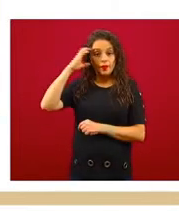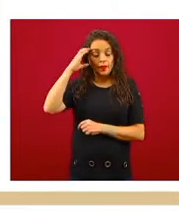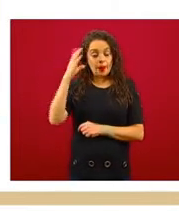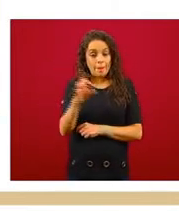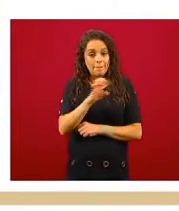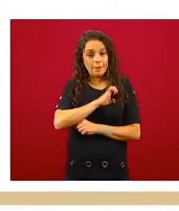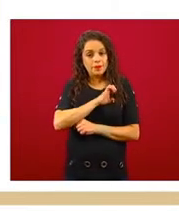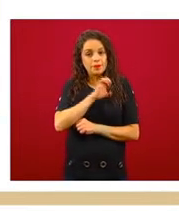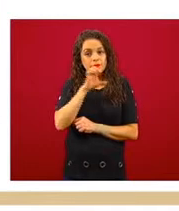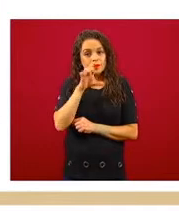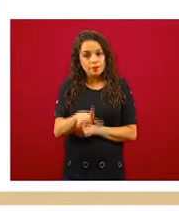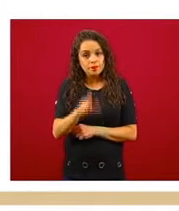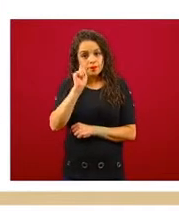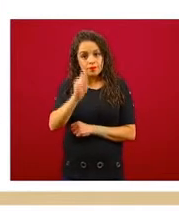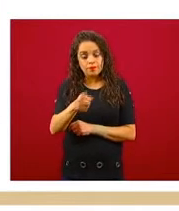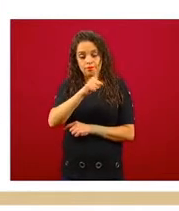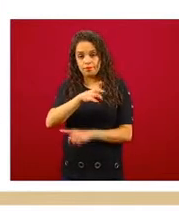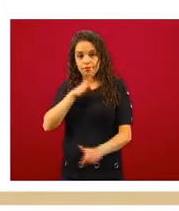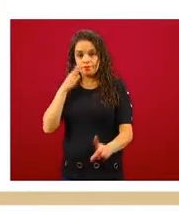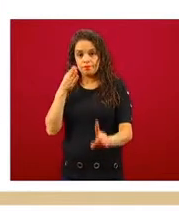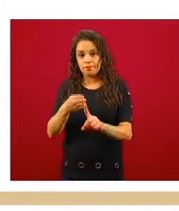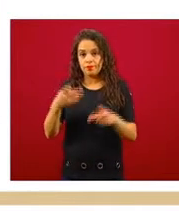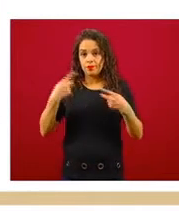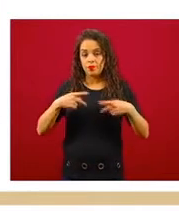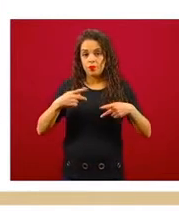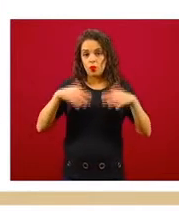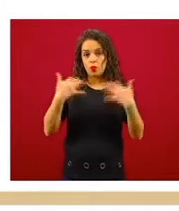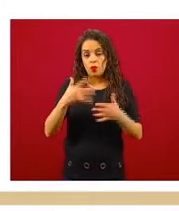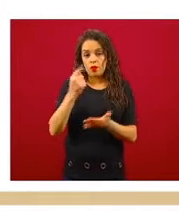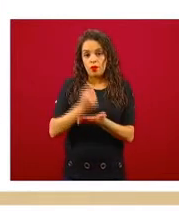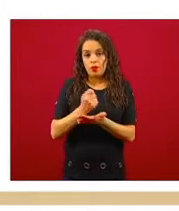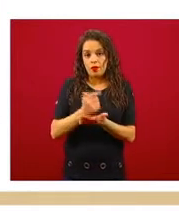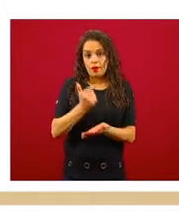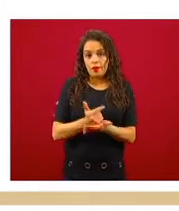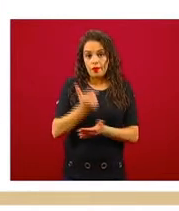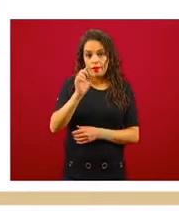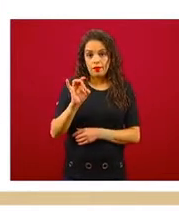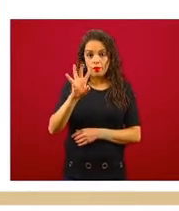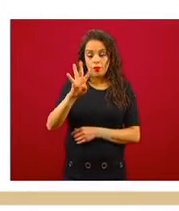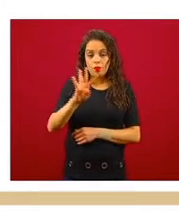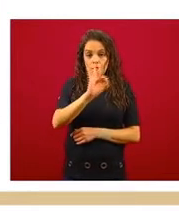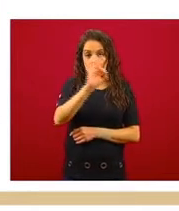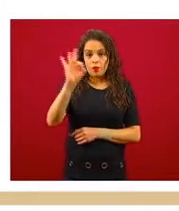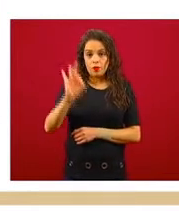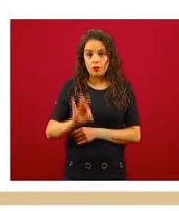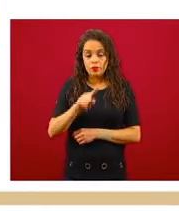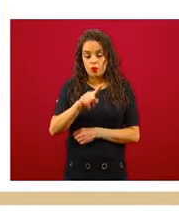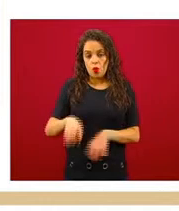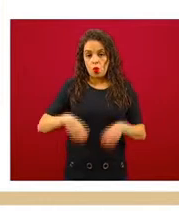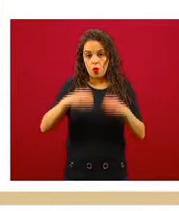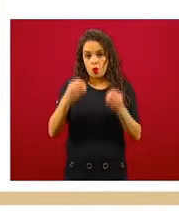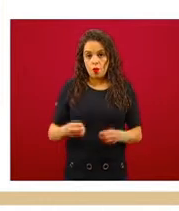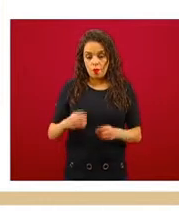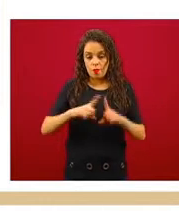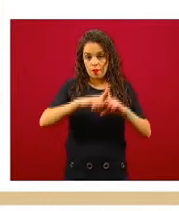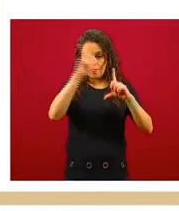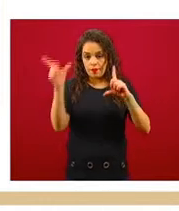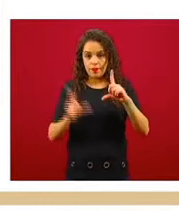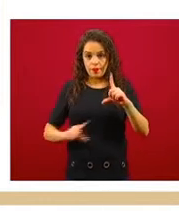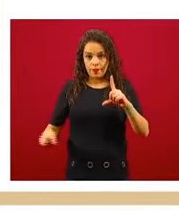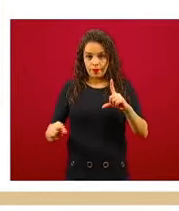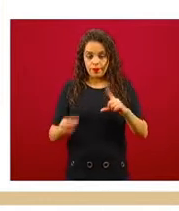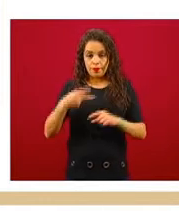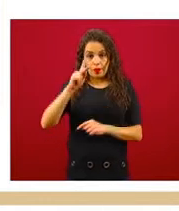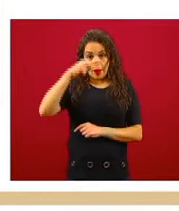availability. orientadas a la atención These de pacientes are críticos, the numbers 34% for es la beds ocupación that media a nivel specifically have ventilators nacional, for pero acute